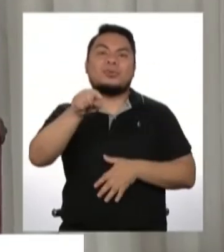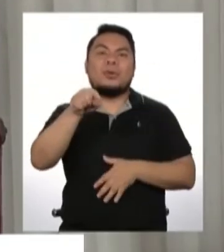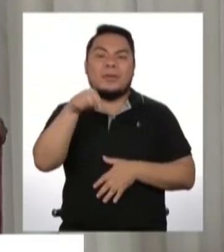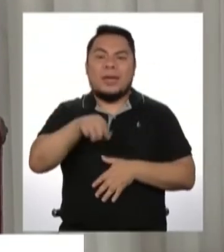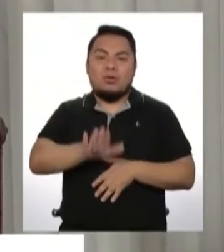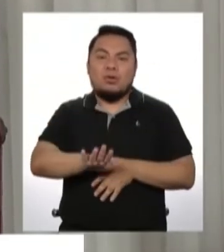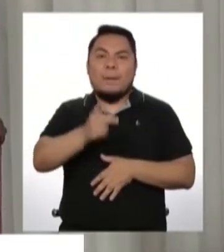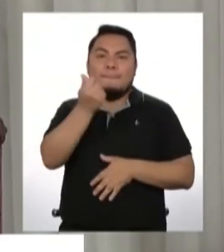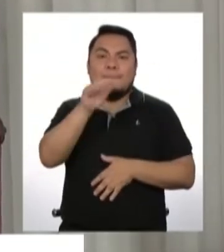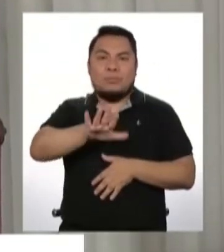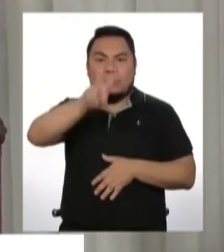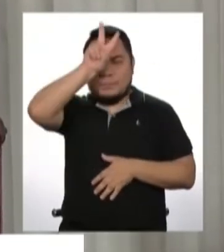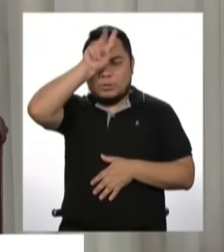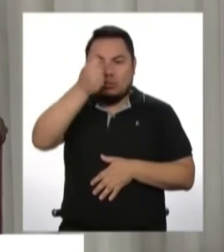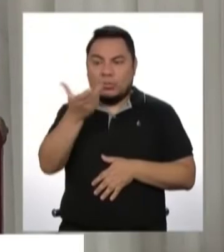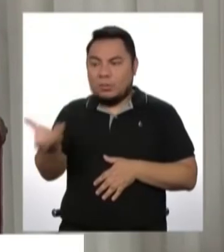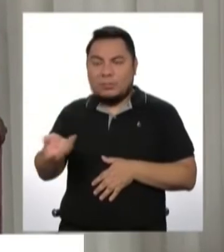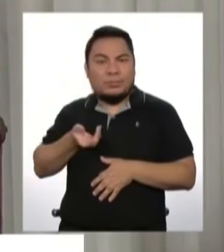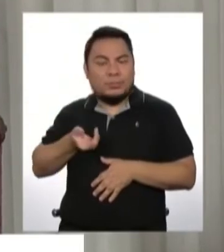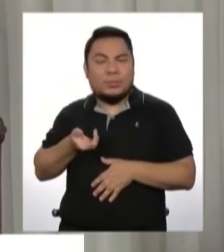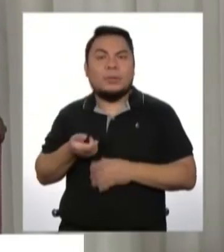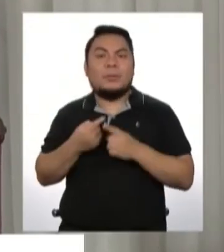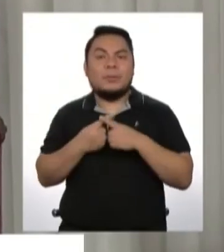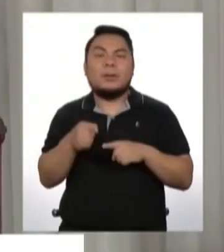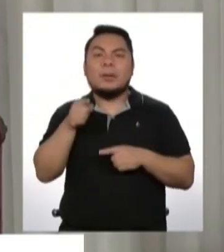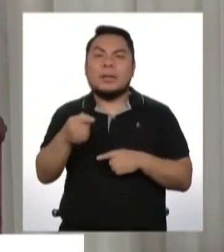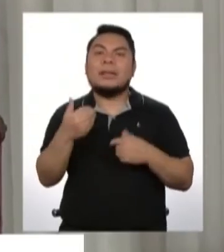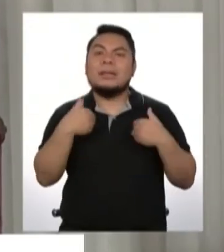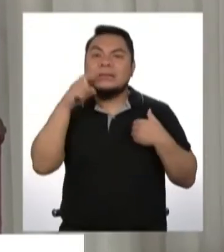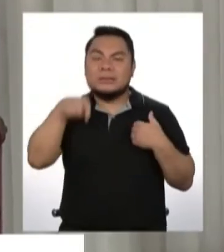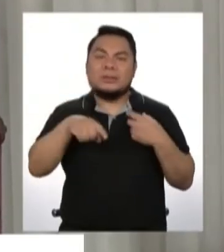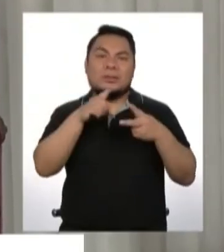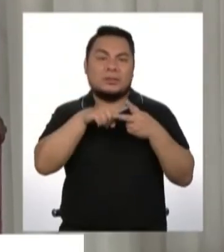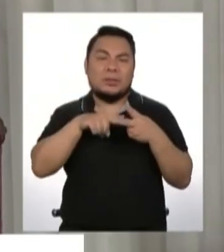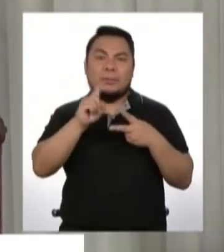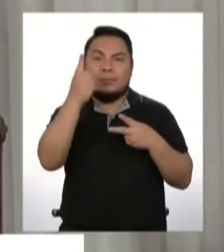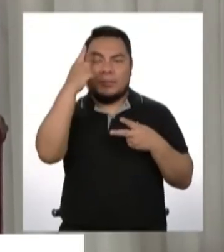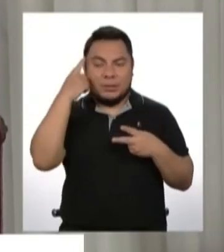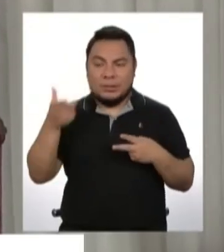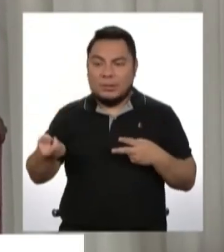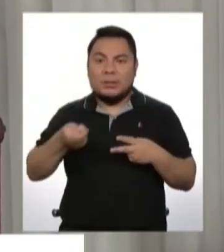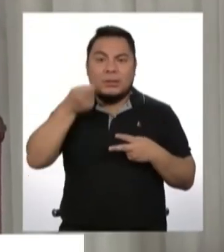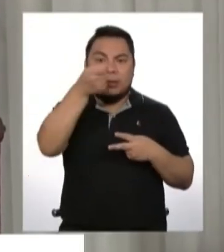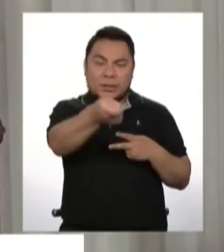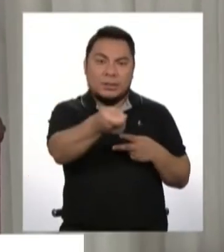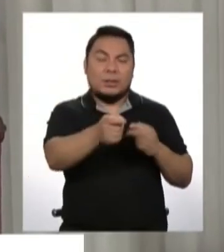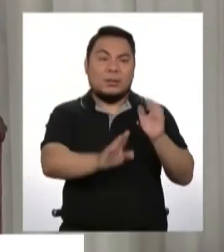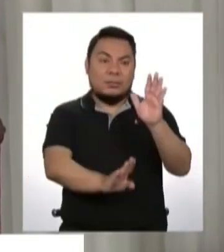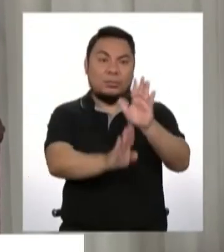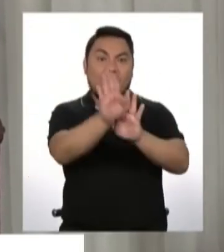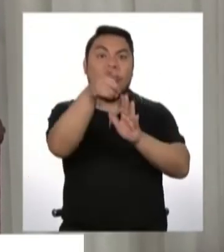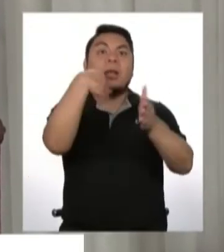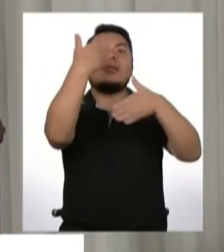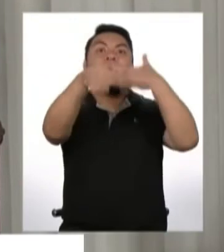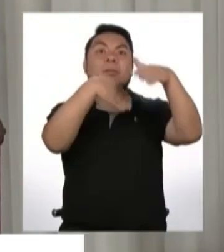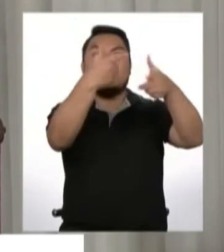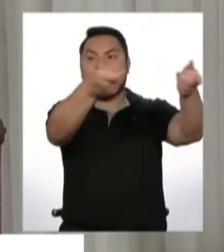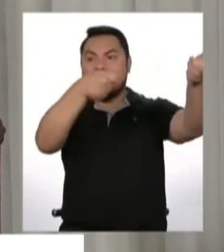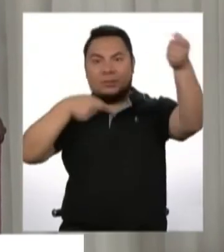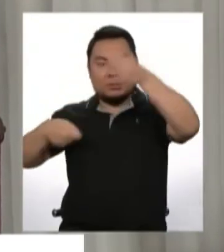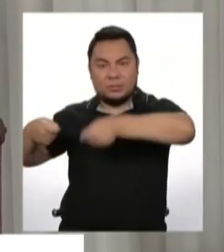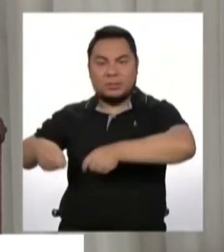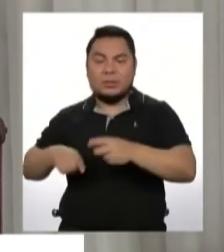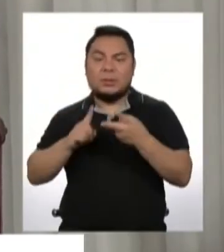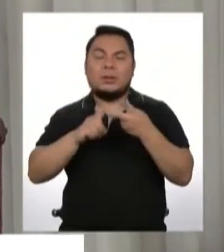pero esto incluye 4 tipos de instrumentos. Primero, las garantías, que está directamente relacionado a Reactiva Perú. Segundo, el